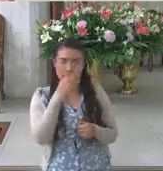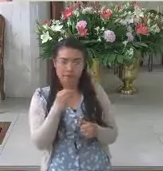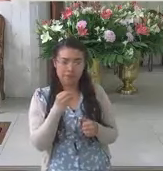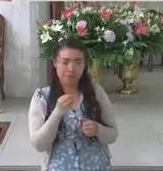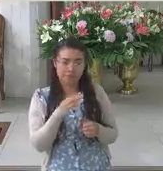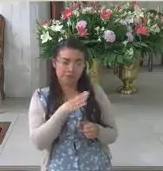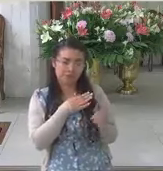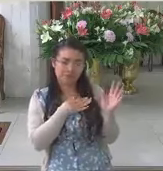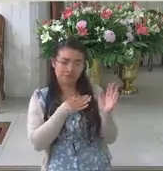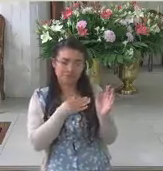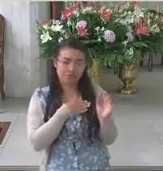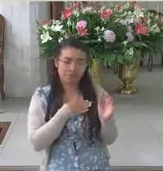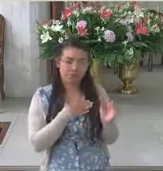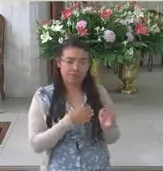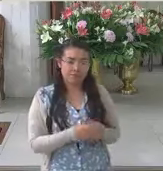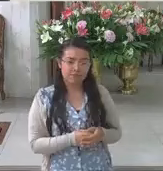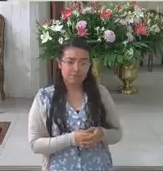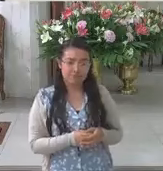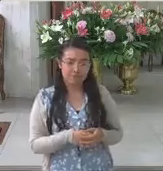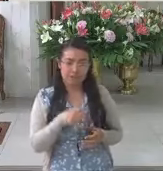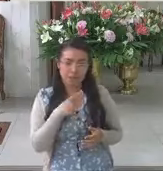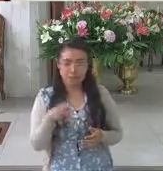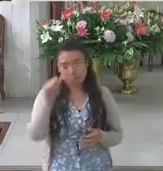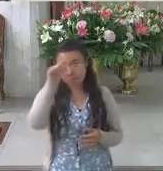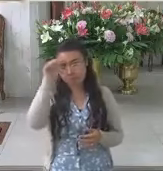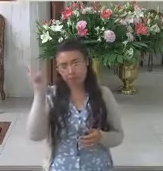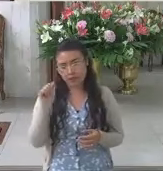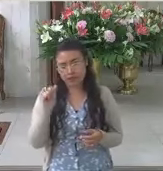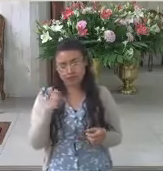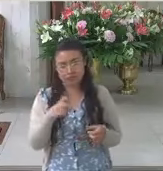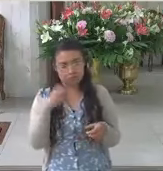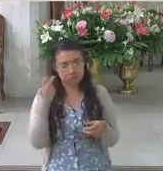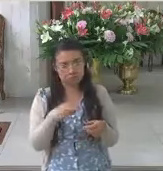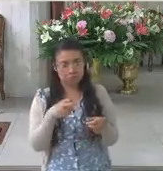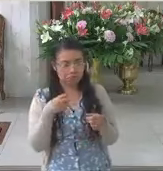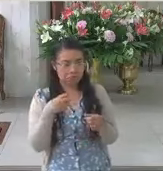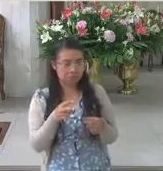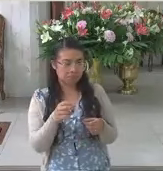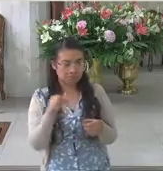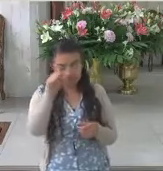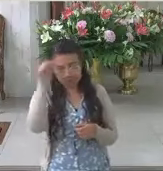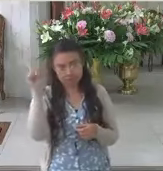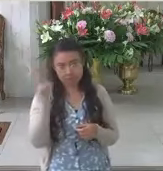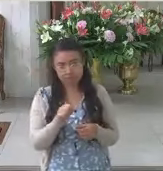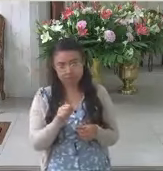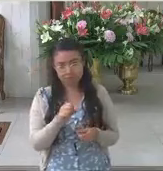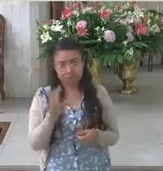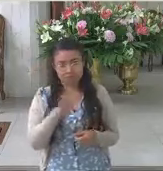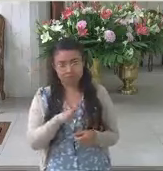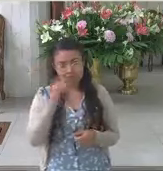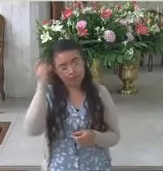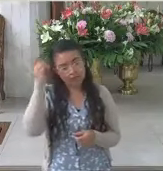llamaremos pecado y se si hay debilidad en la fe entonces con espíritu de